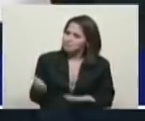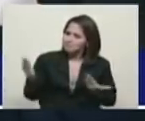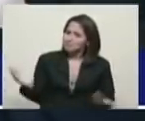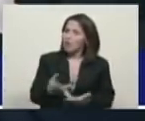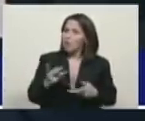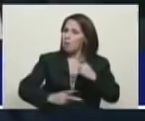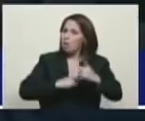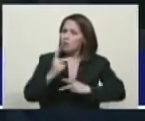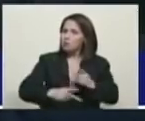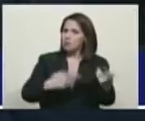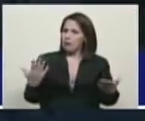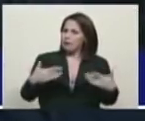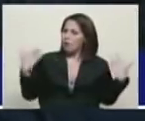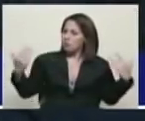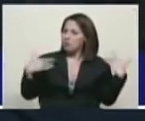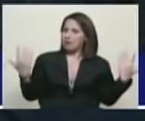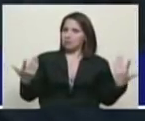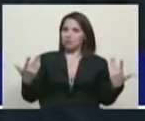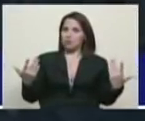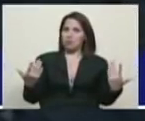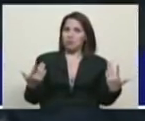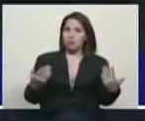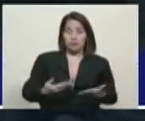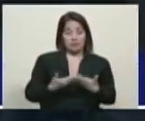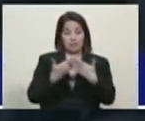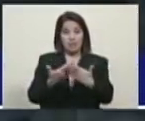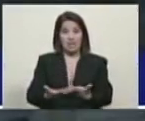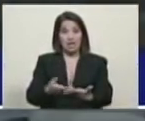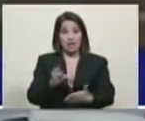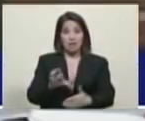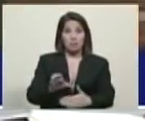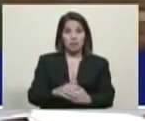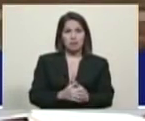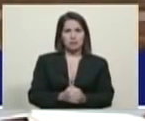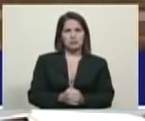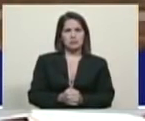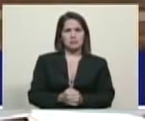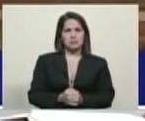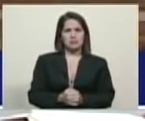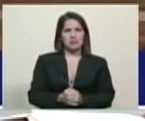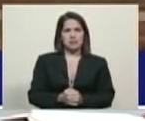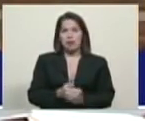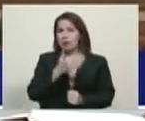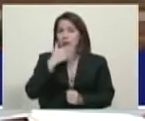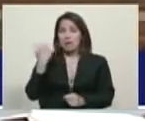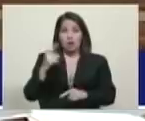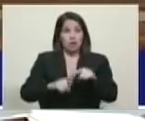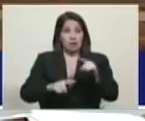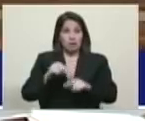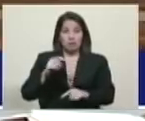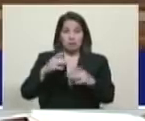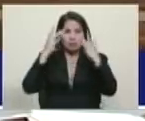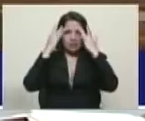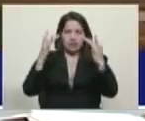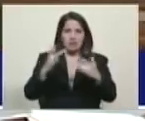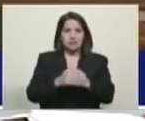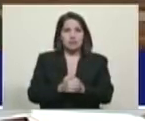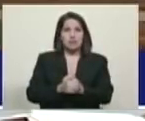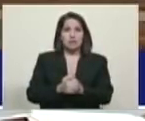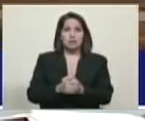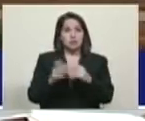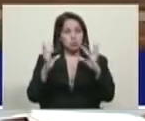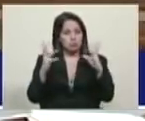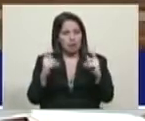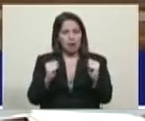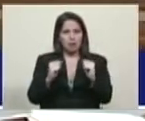siéntase contento o contenta de aportar al país, aportar su inteligencia, sus manos,